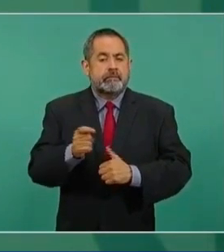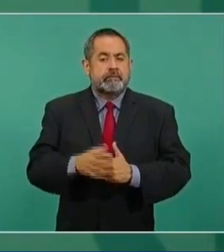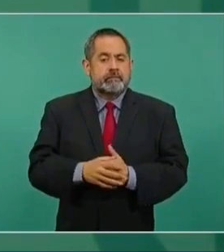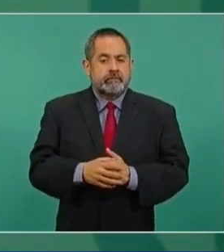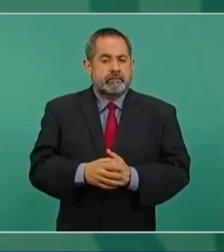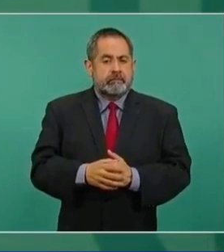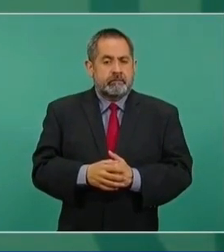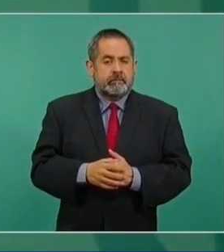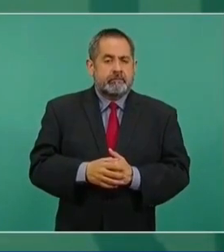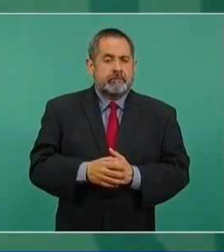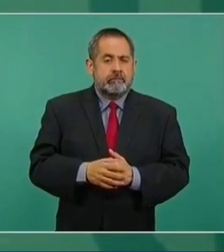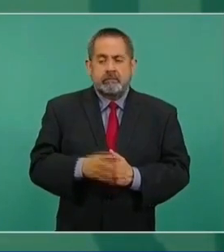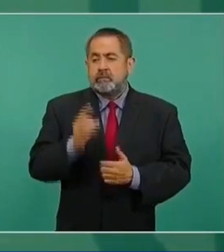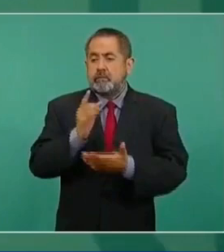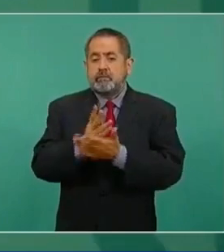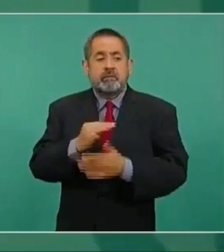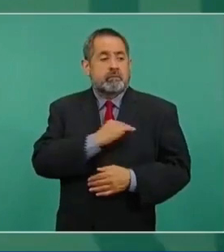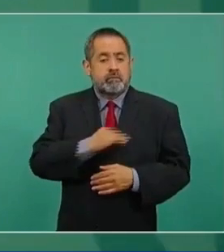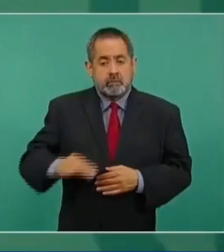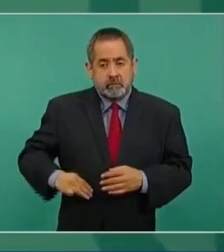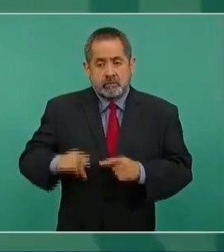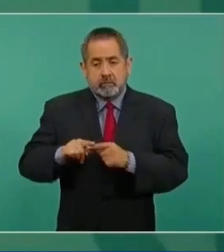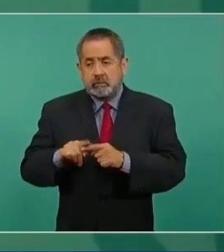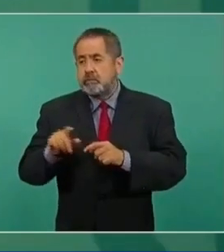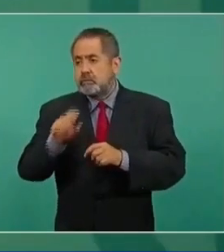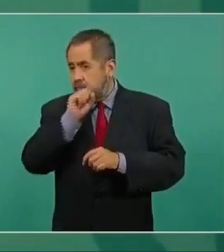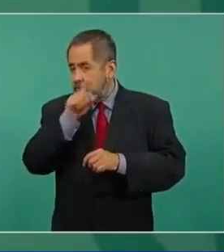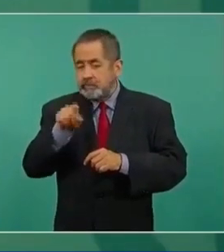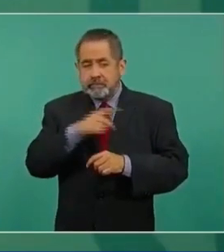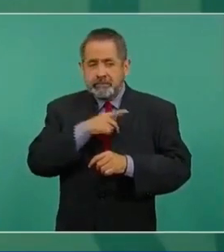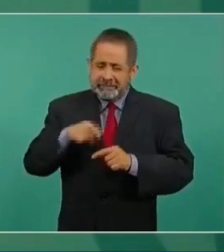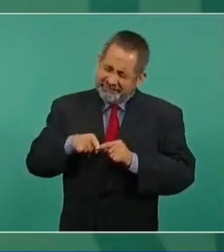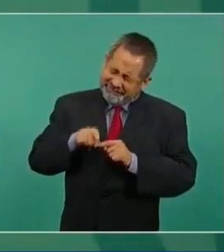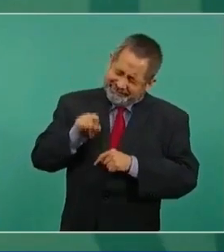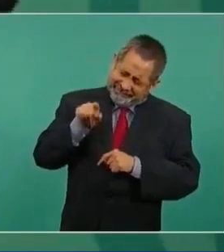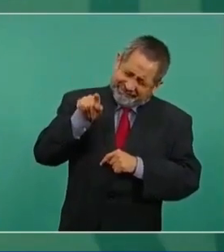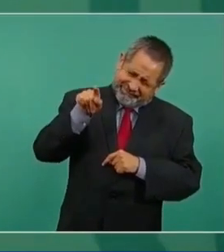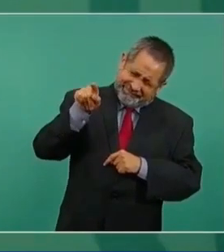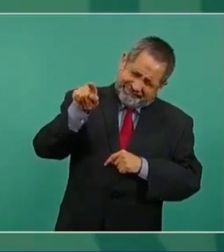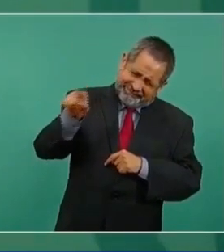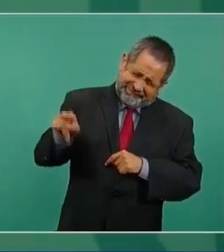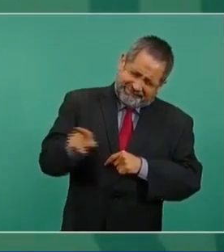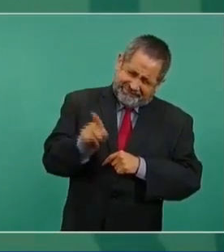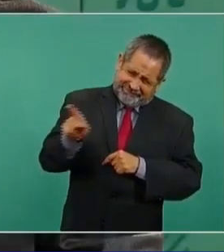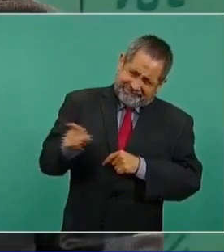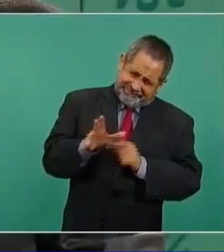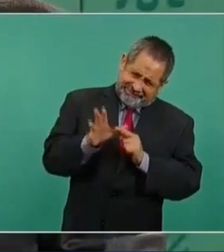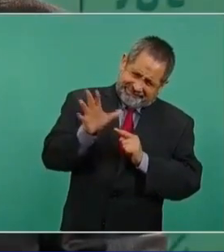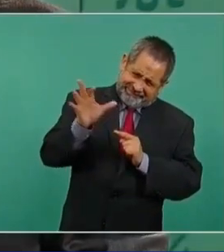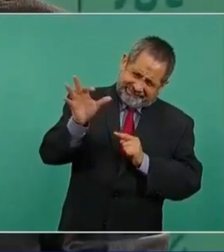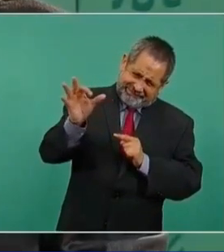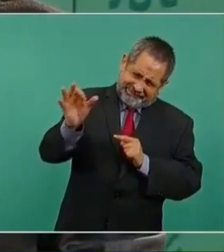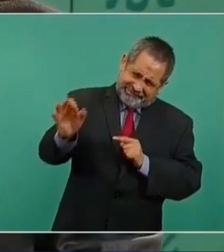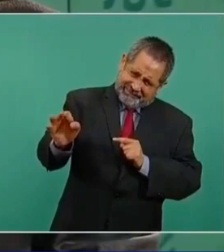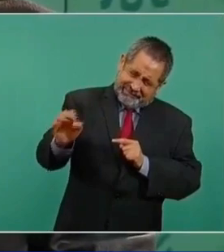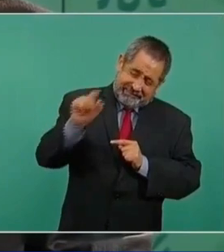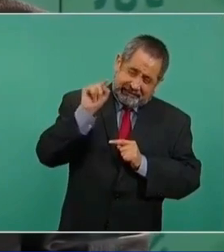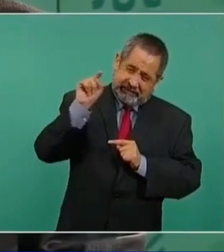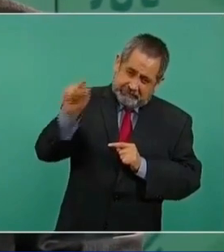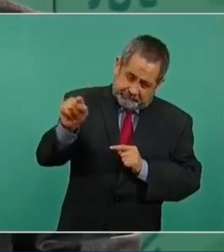porque no solo son los municipios o las cabeceras municipales, hay que ir hasta la comunidad más